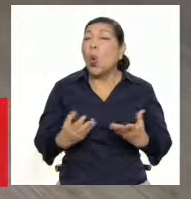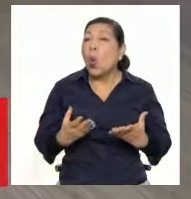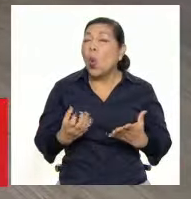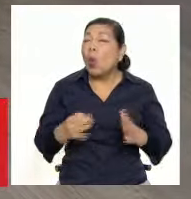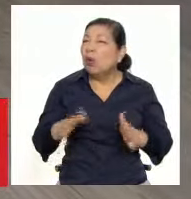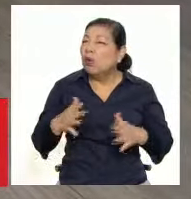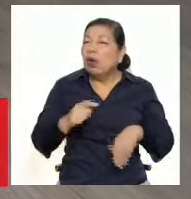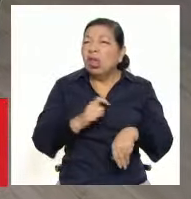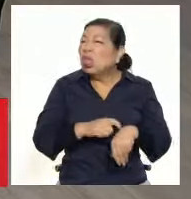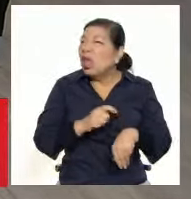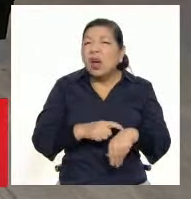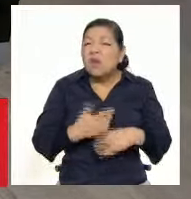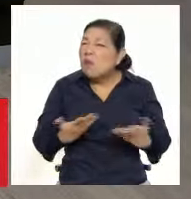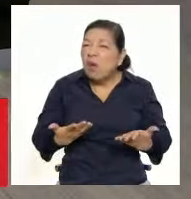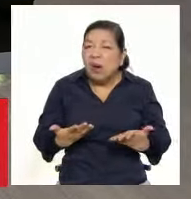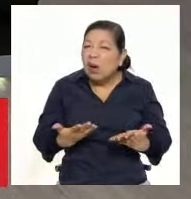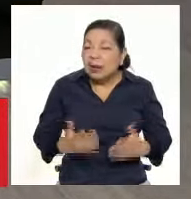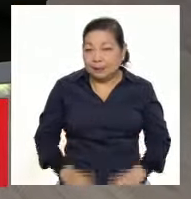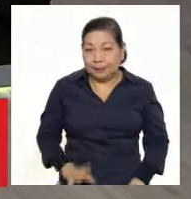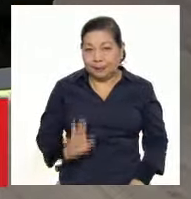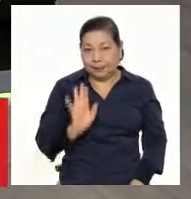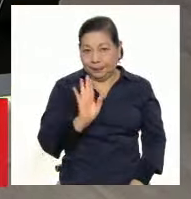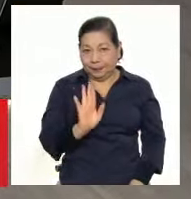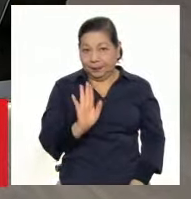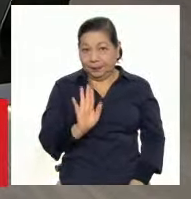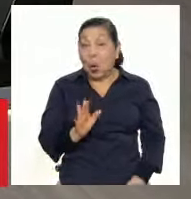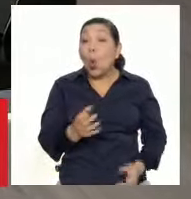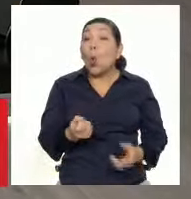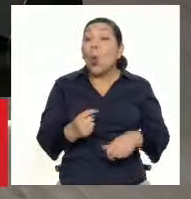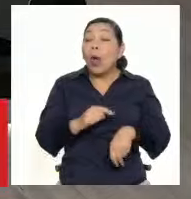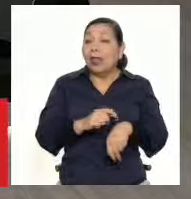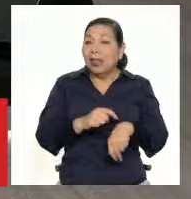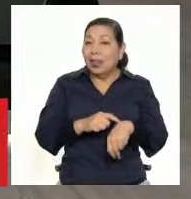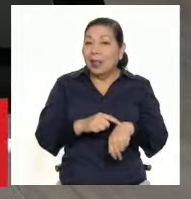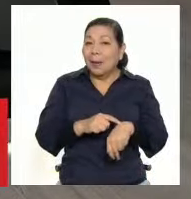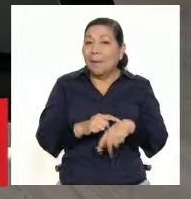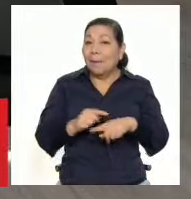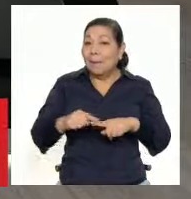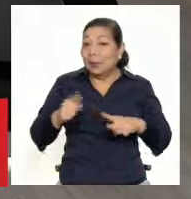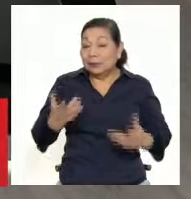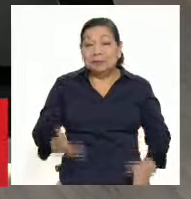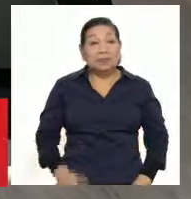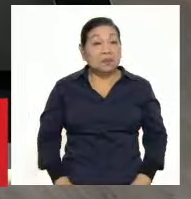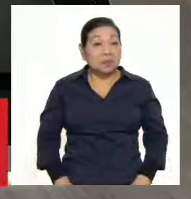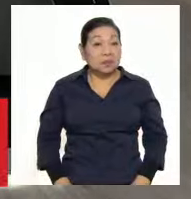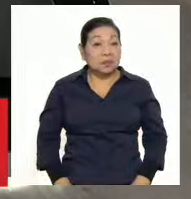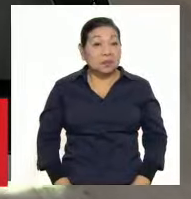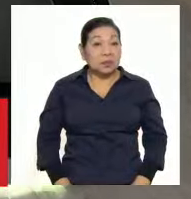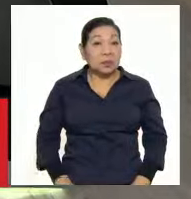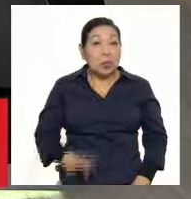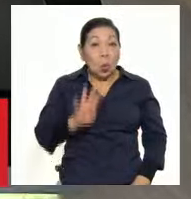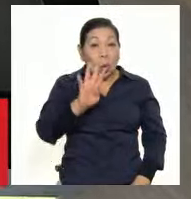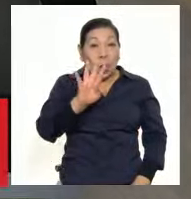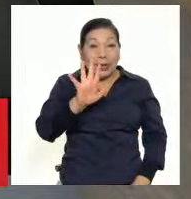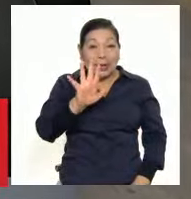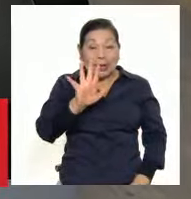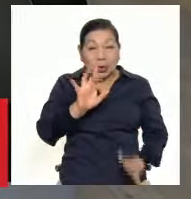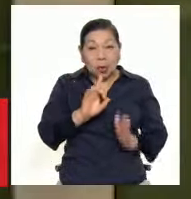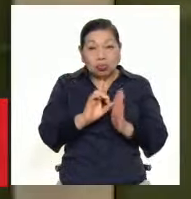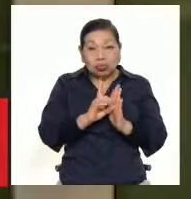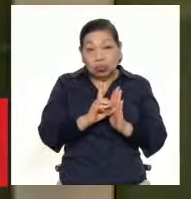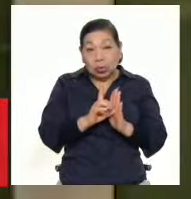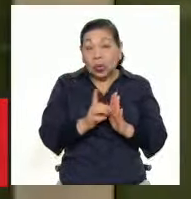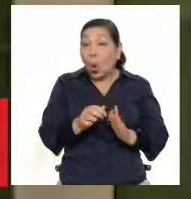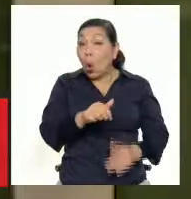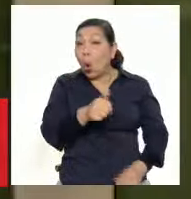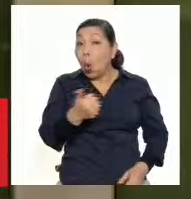sido aproximadamente segundos? Mire, una cosa es uh-huh. cuánto dura la ruptura, que uh-huh. en este caso solamente fue de 45 segundos. Uh-huh.